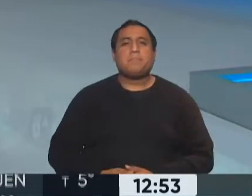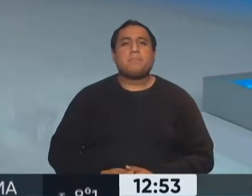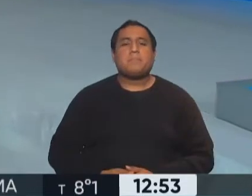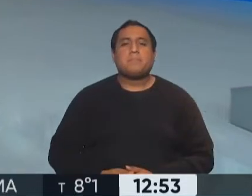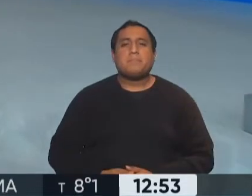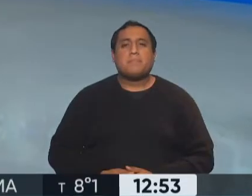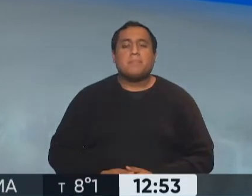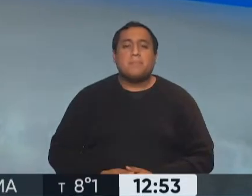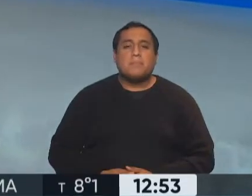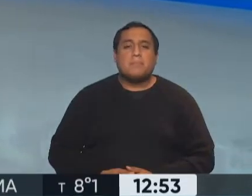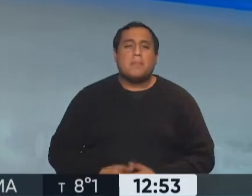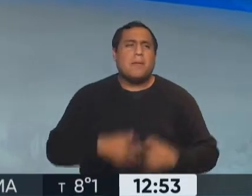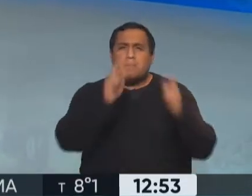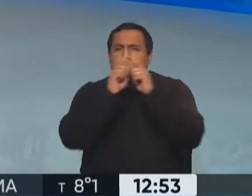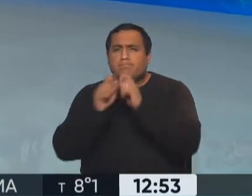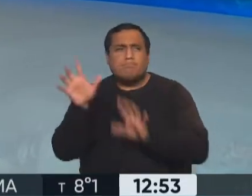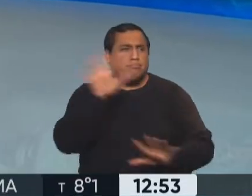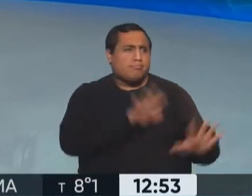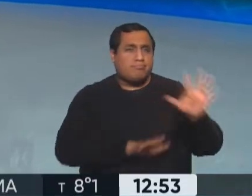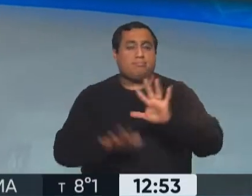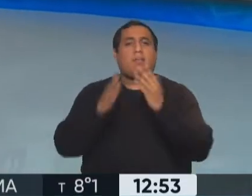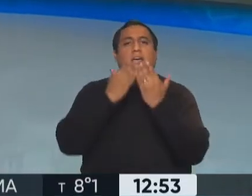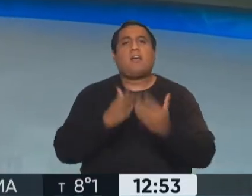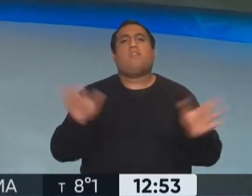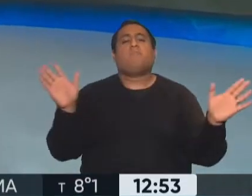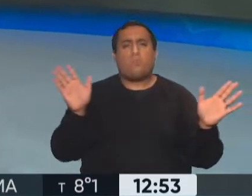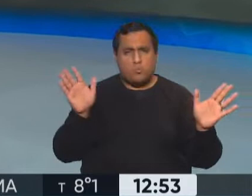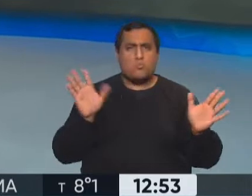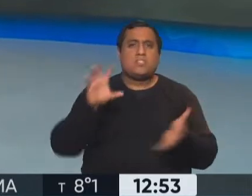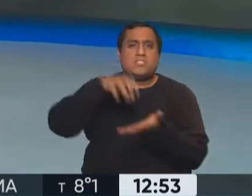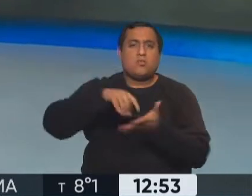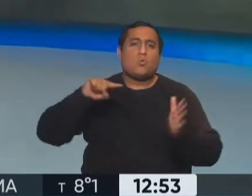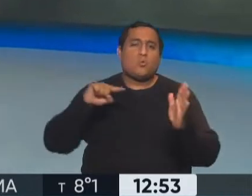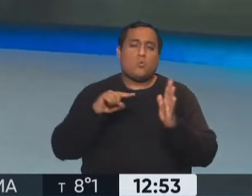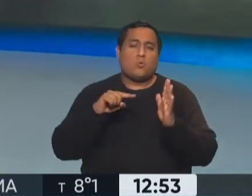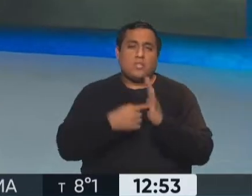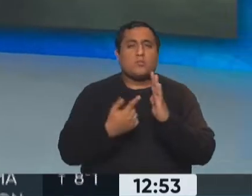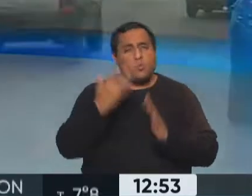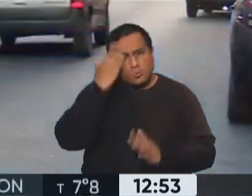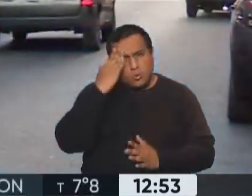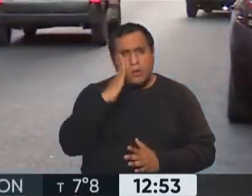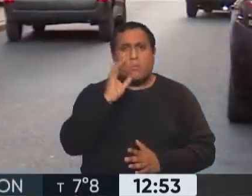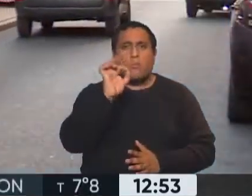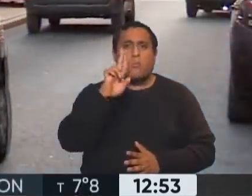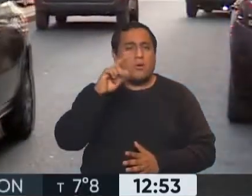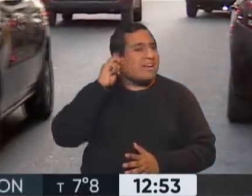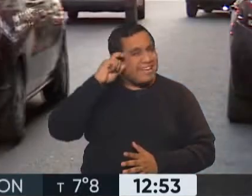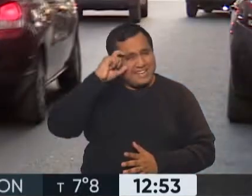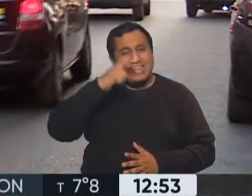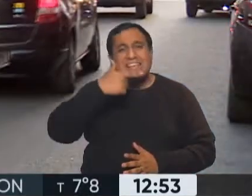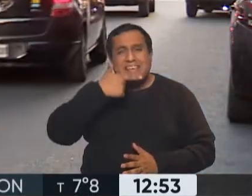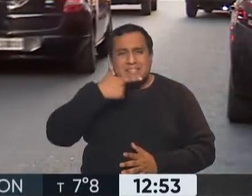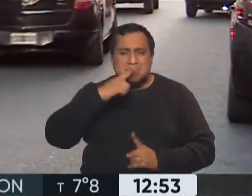Después de haber sido remodelado y puesto en valor, reabrió sus puertas un muy lindo centro cultural, el Centro Cultural Borges, que está comprendido en la